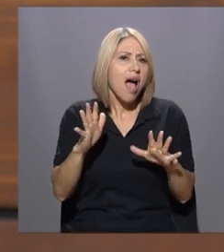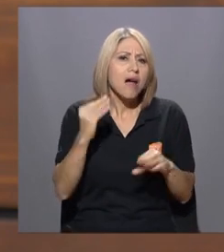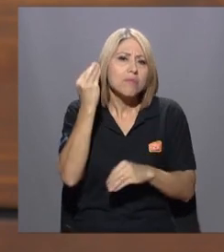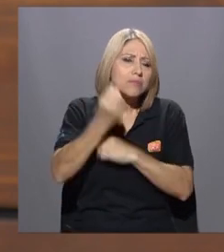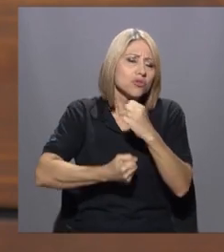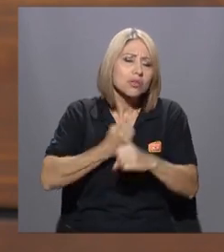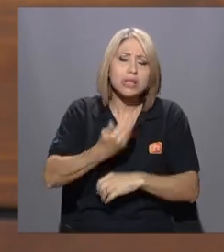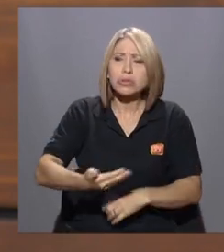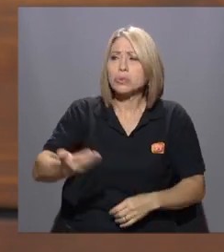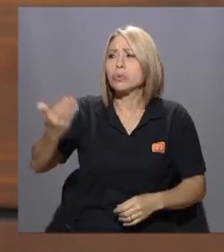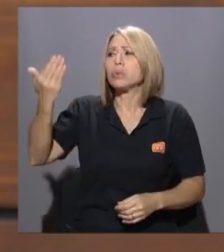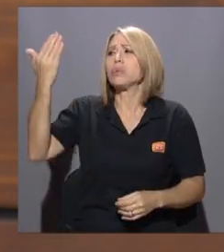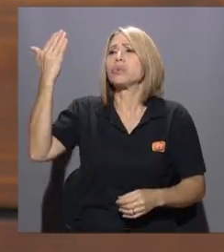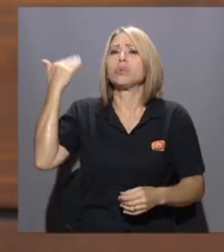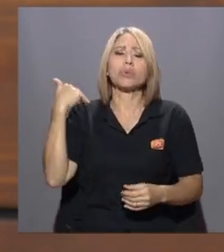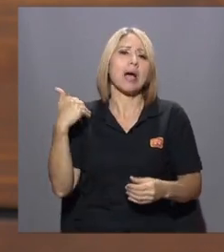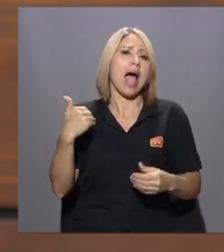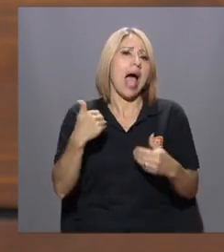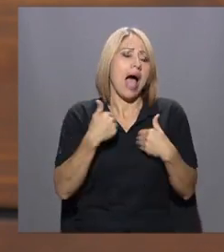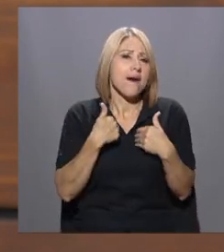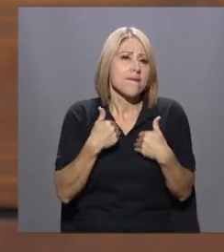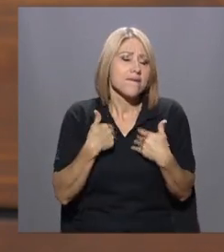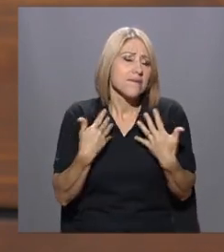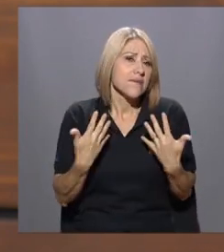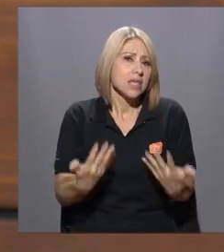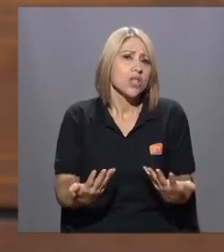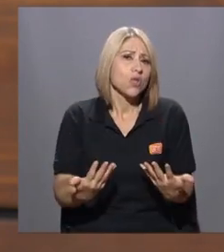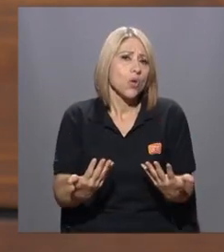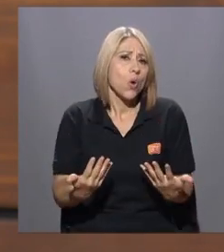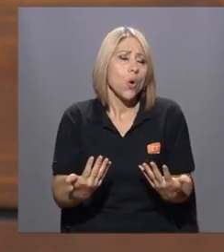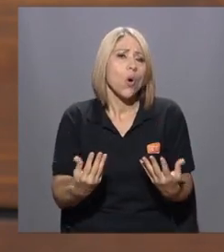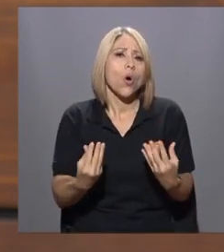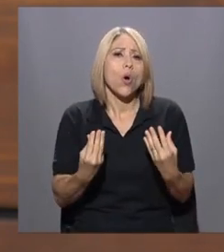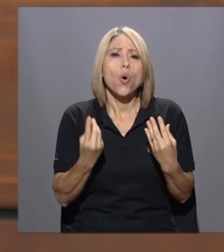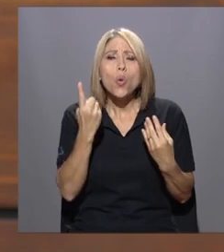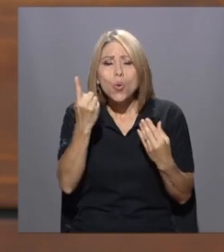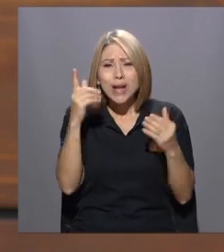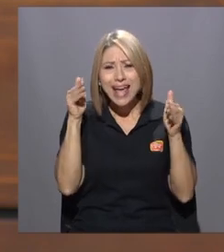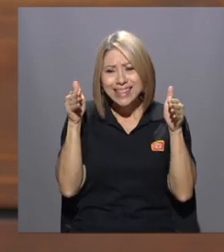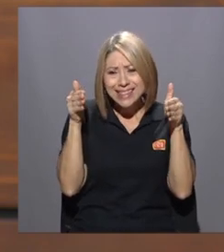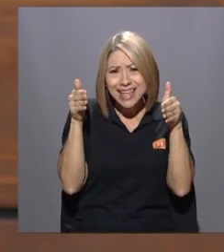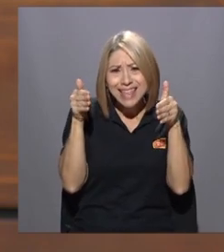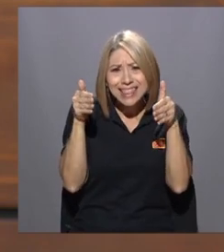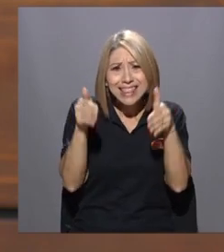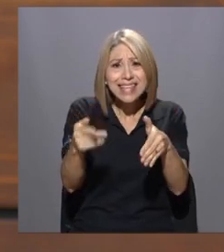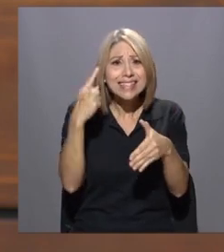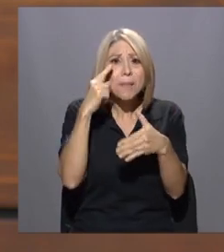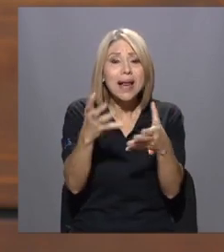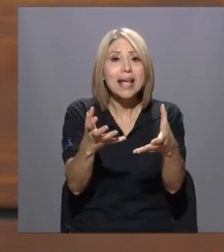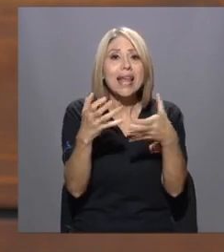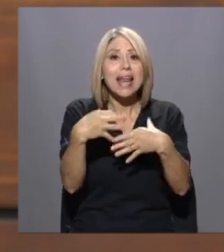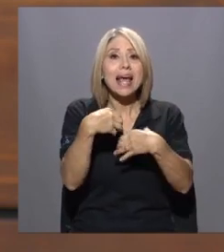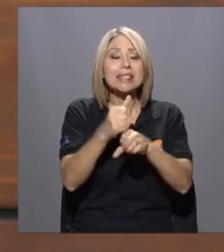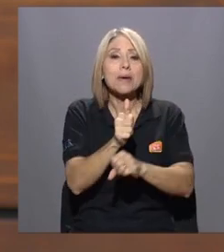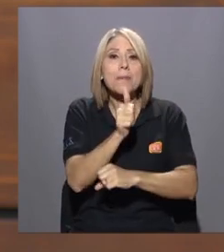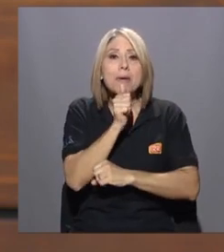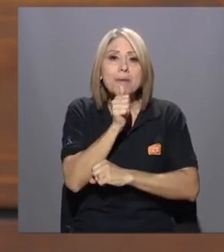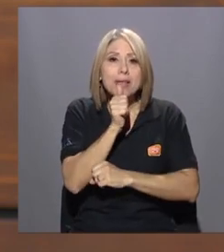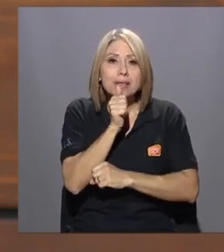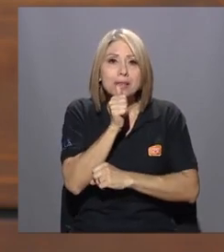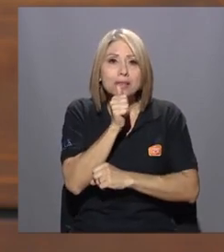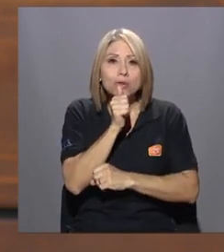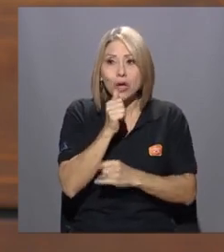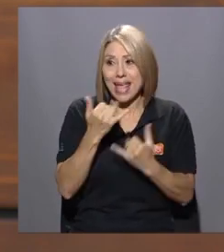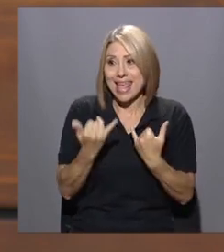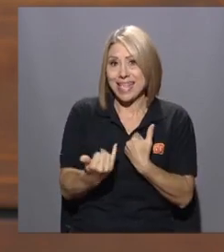décadas una muy, muy, muy acentuada tendencia a la privatización, las universidades